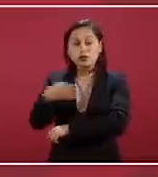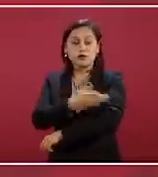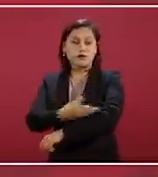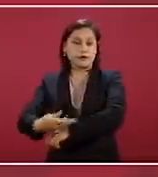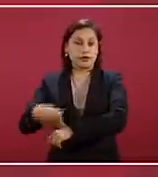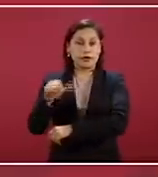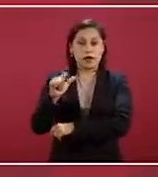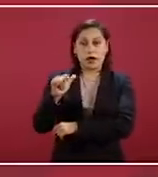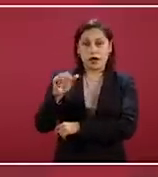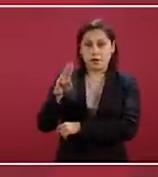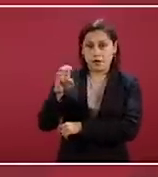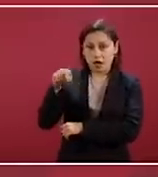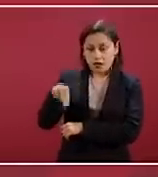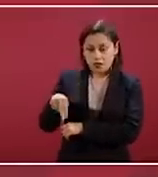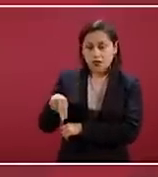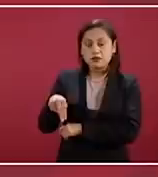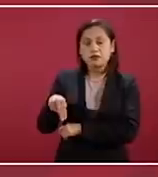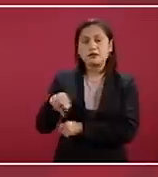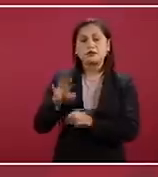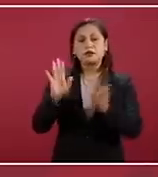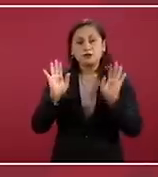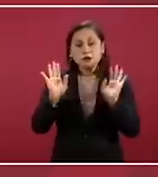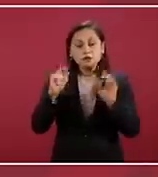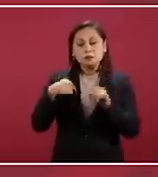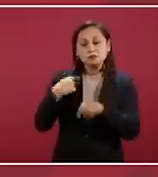que nosotros